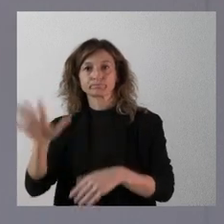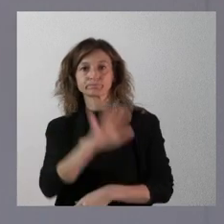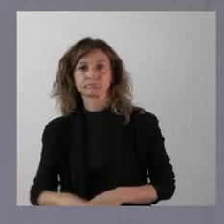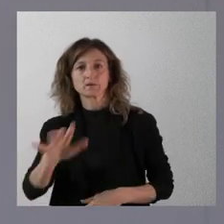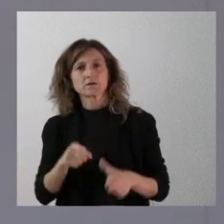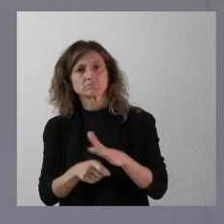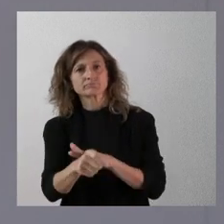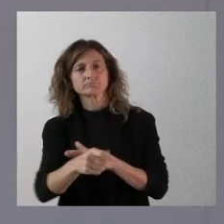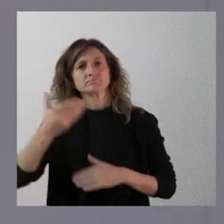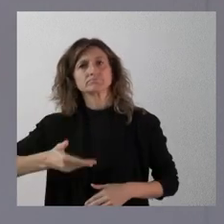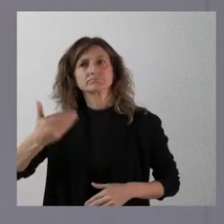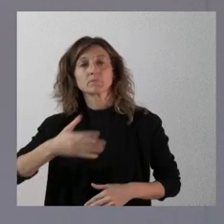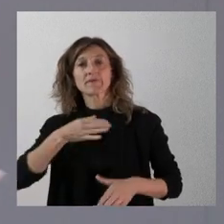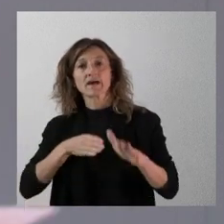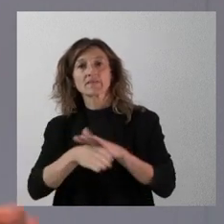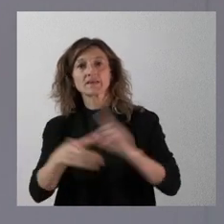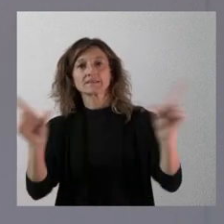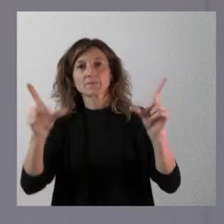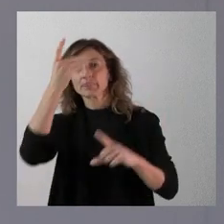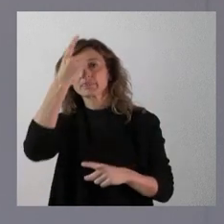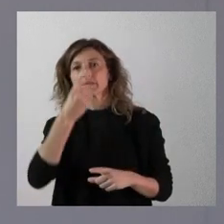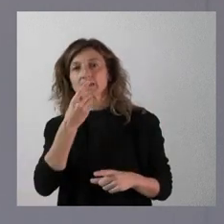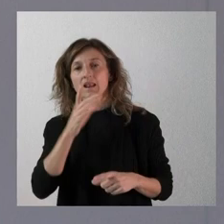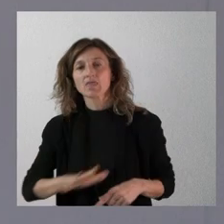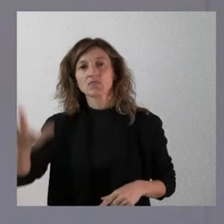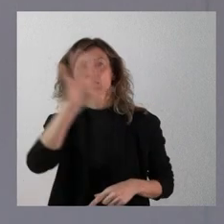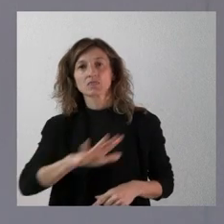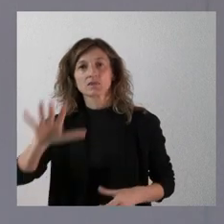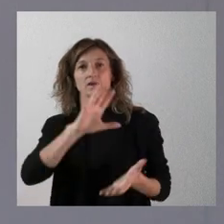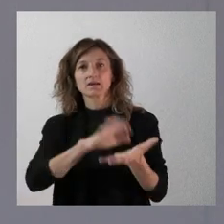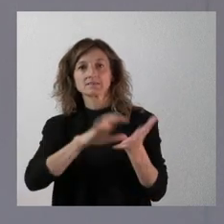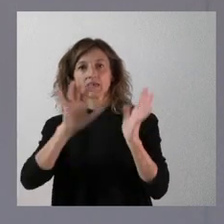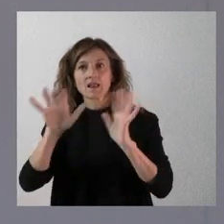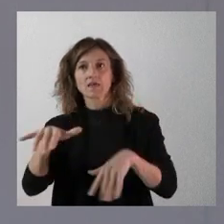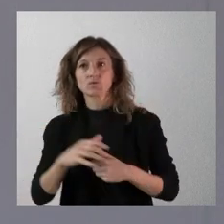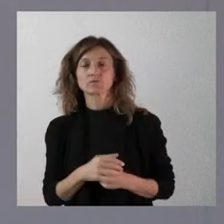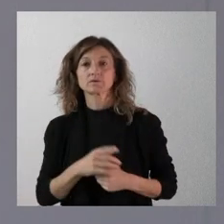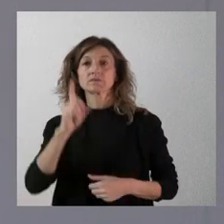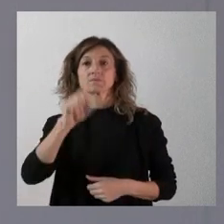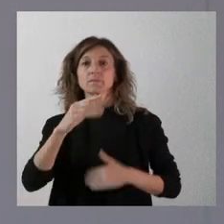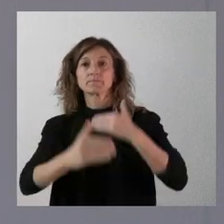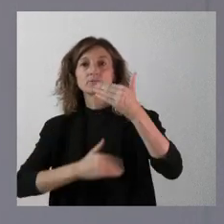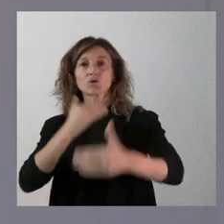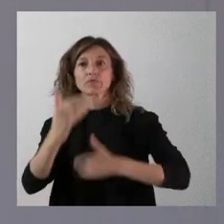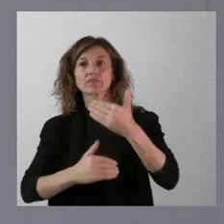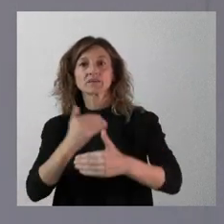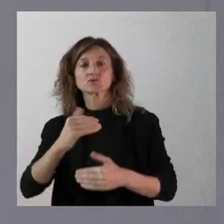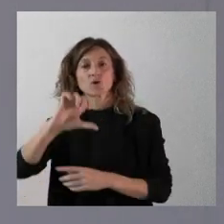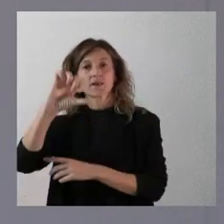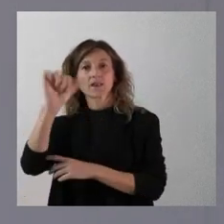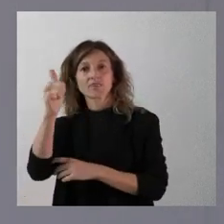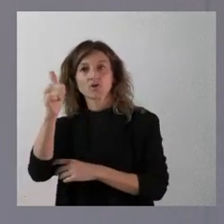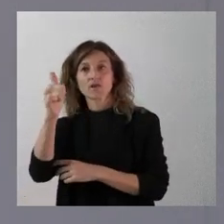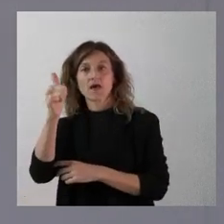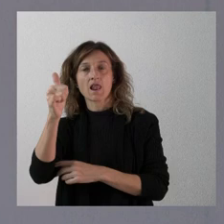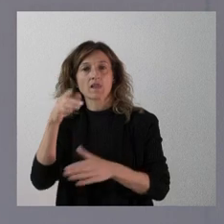importante porque permite acceder a la televisión digital en todo el territorio de nuestra comunidad Autónoma y con este proceso las cadenas nacionales son